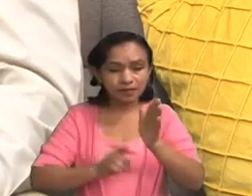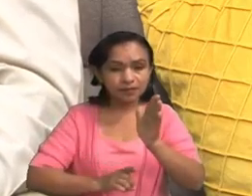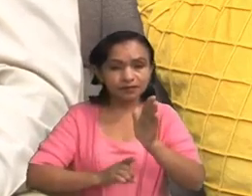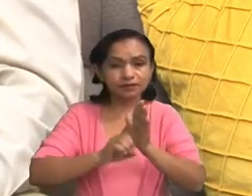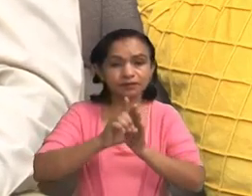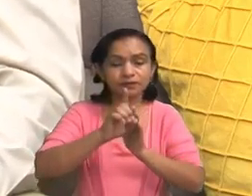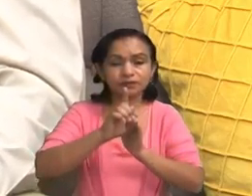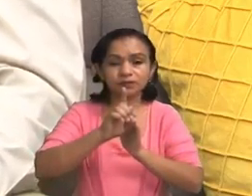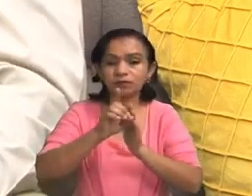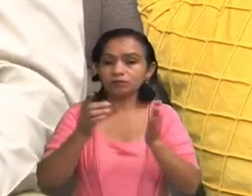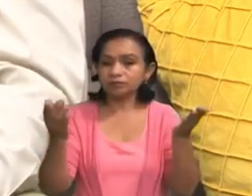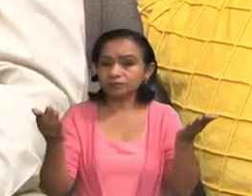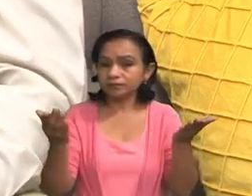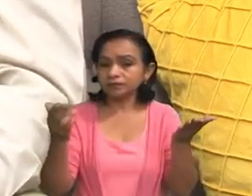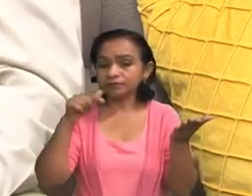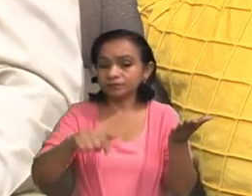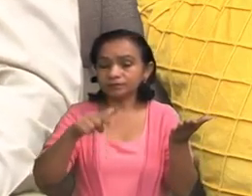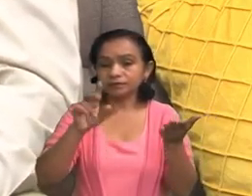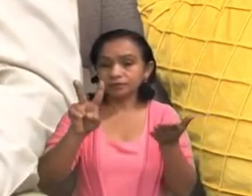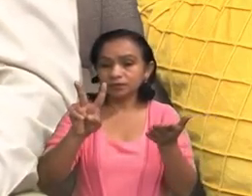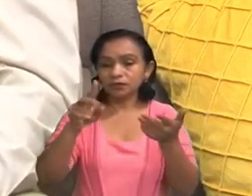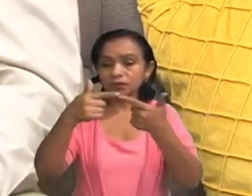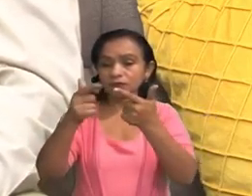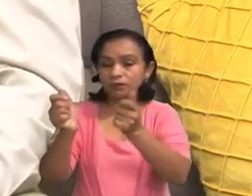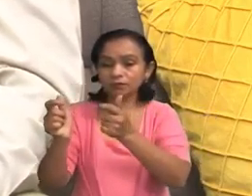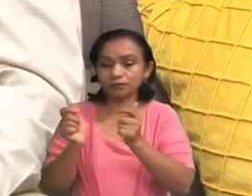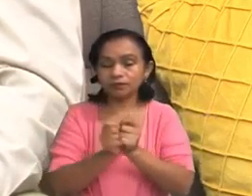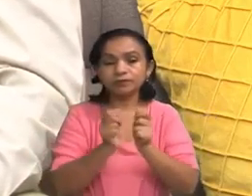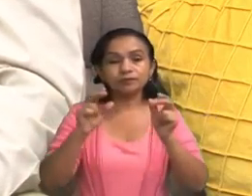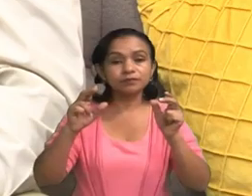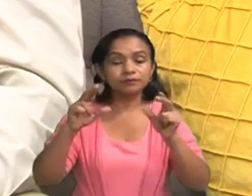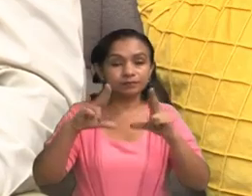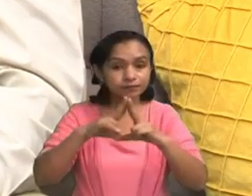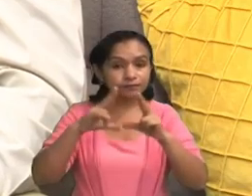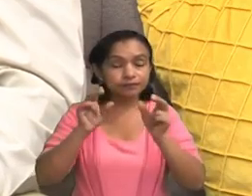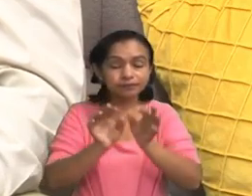el escalonamiento de estos 2 grandes ejes en el país y que